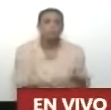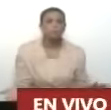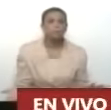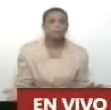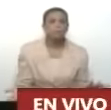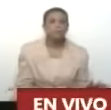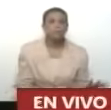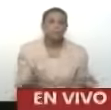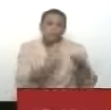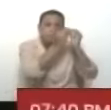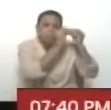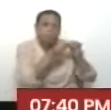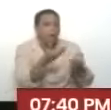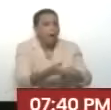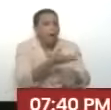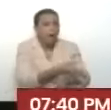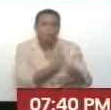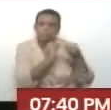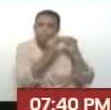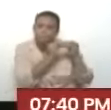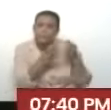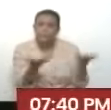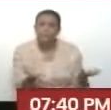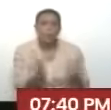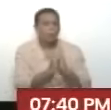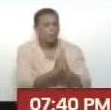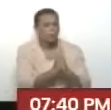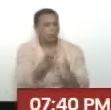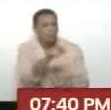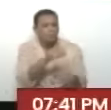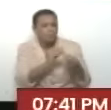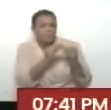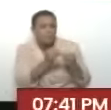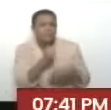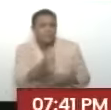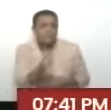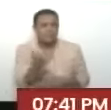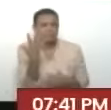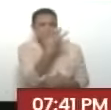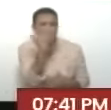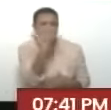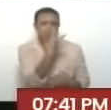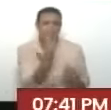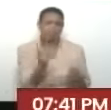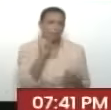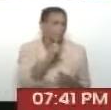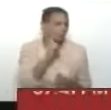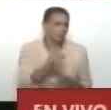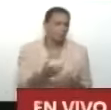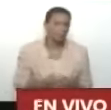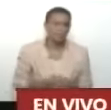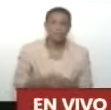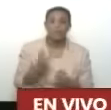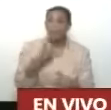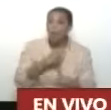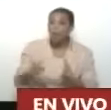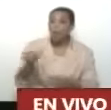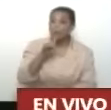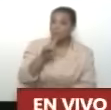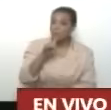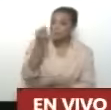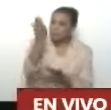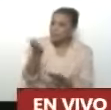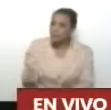y a que la corrija más temprano que tarde. María Alexandra, ¿qué otra noticia nos trae esta gran